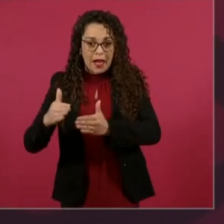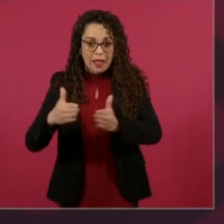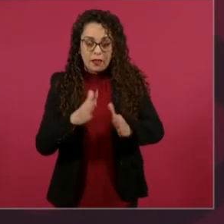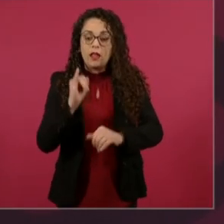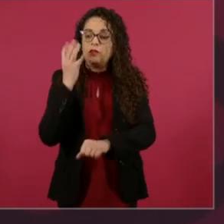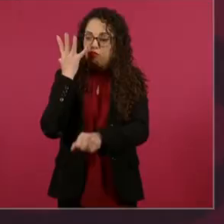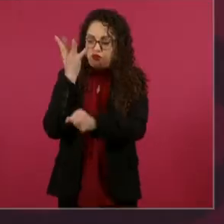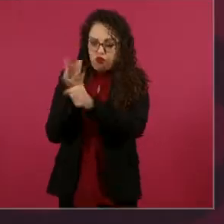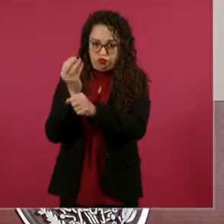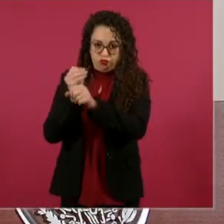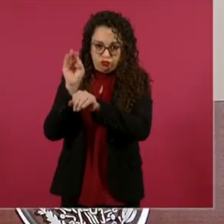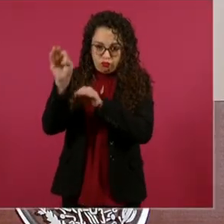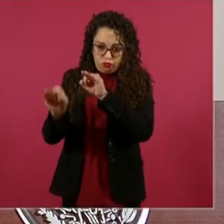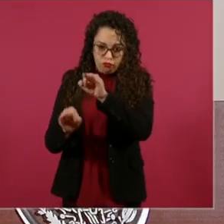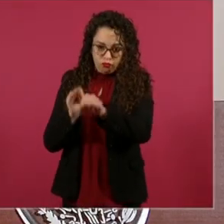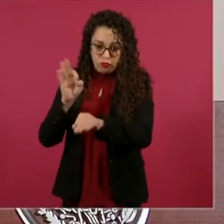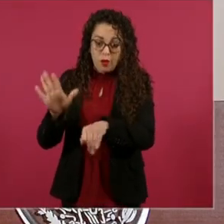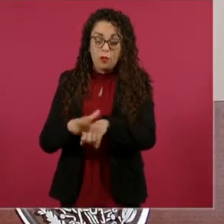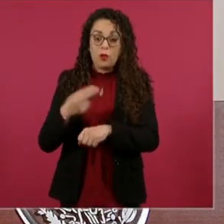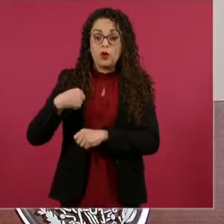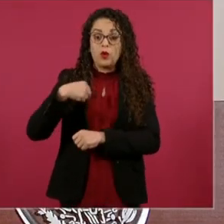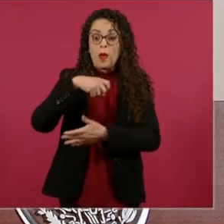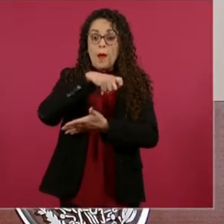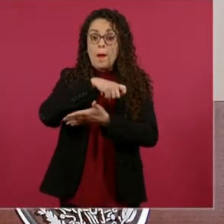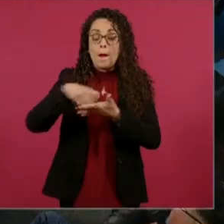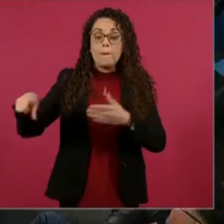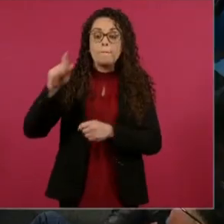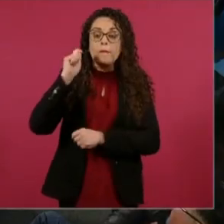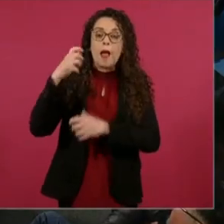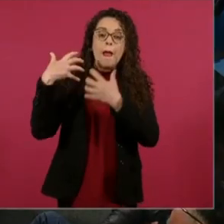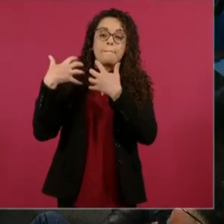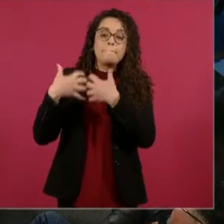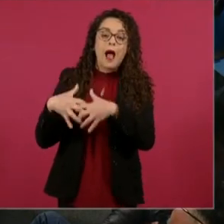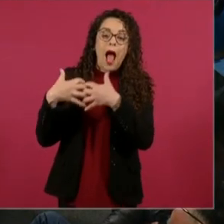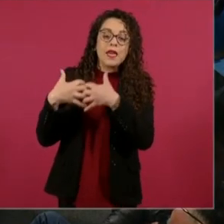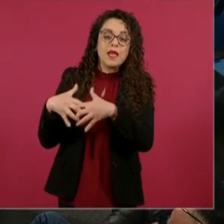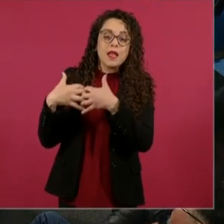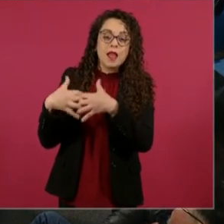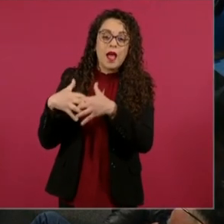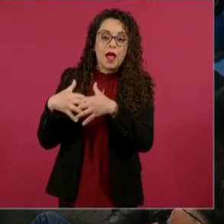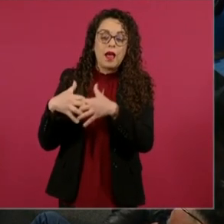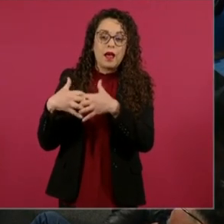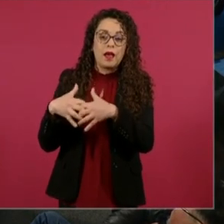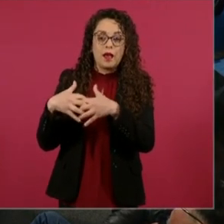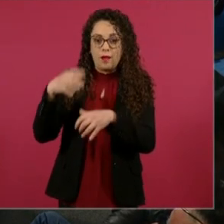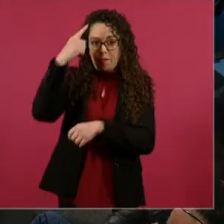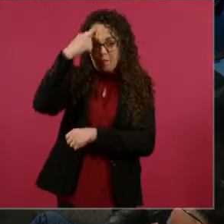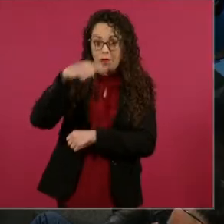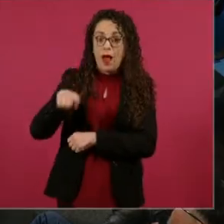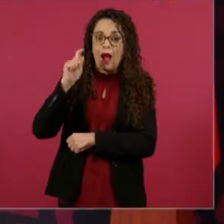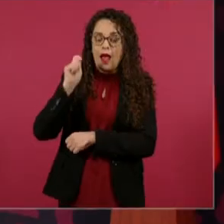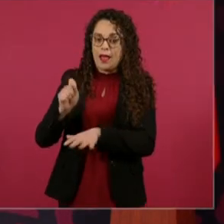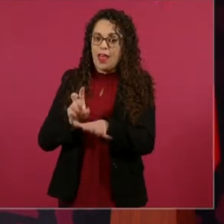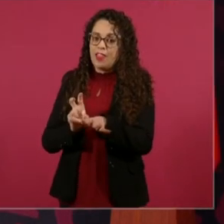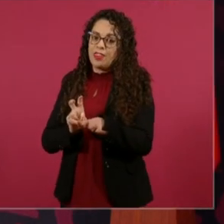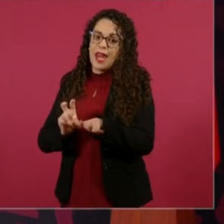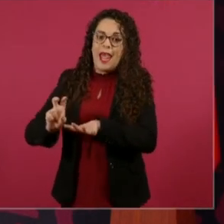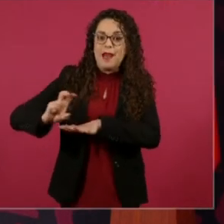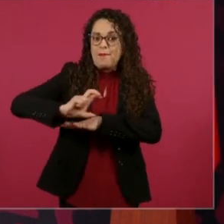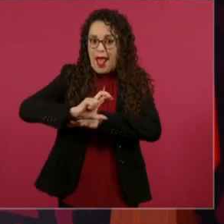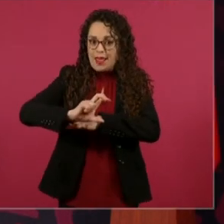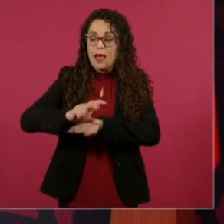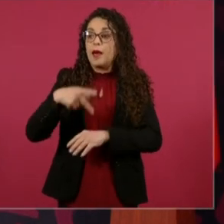maquinaria para el Tren Maya, lo íbamos a hacer con los ingenieros militares, porque nos sale